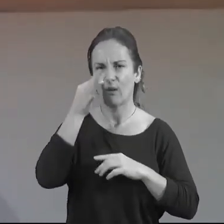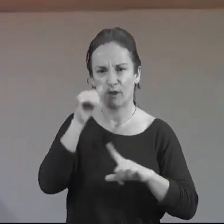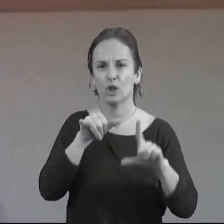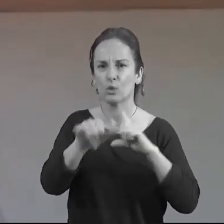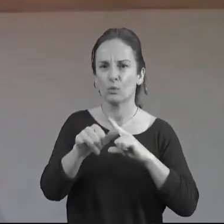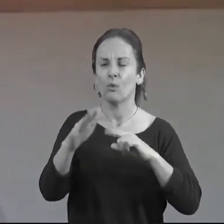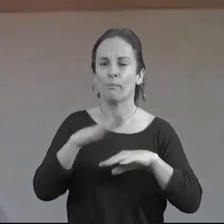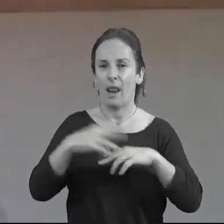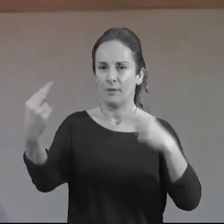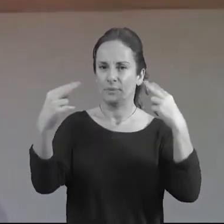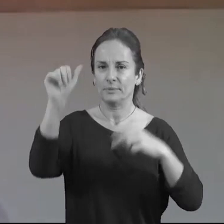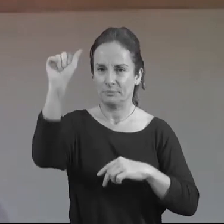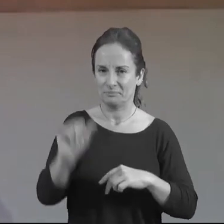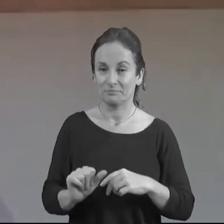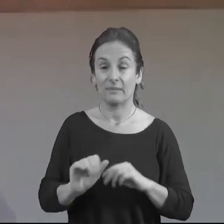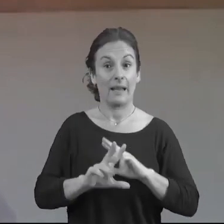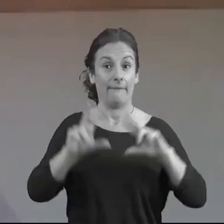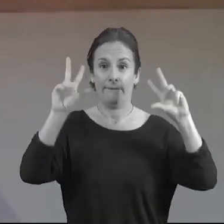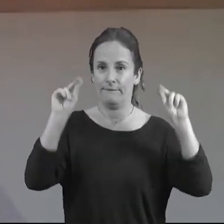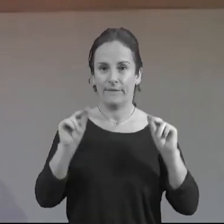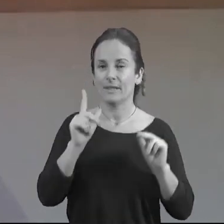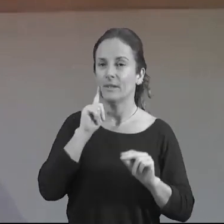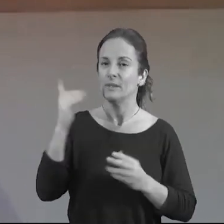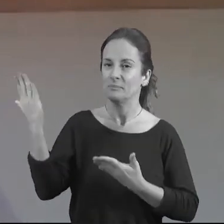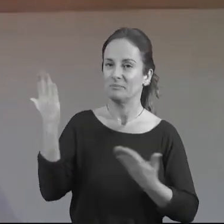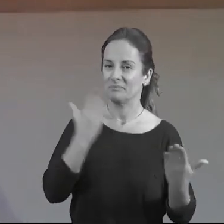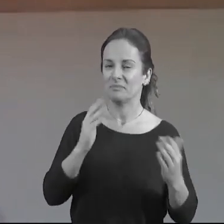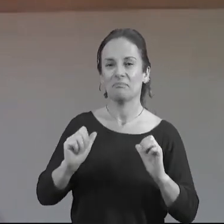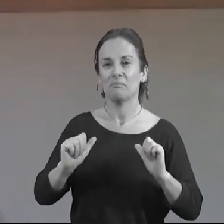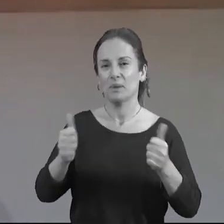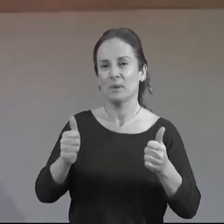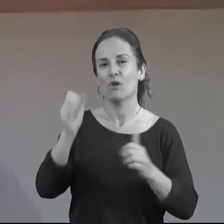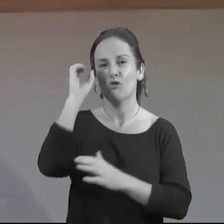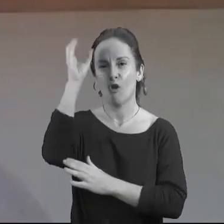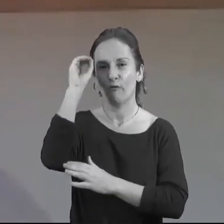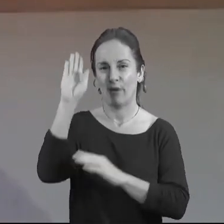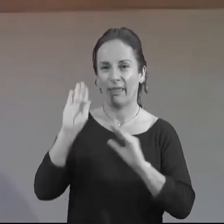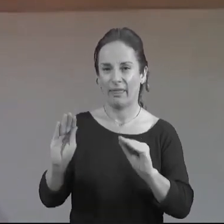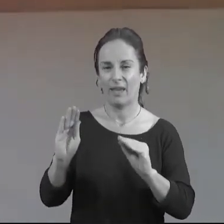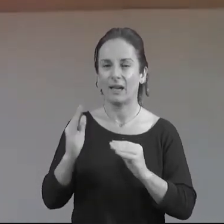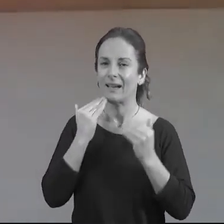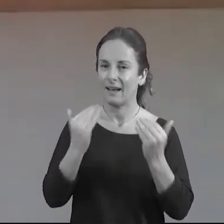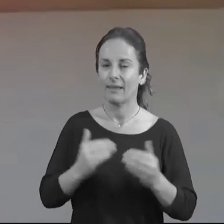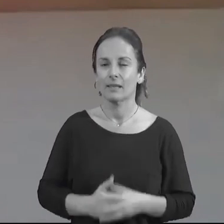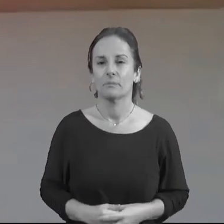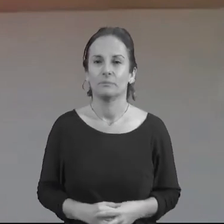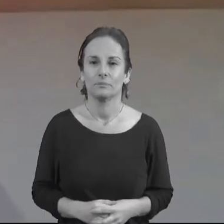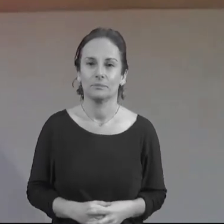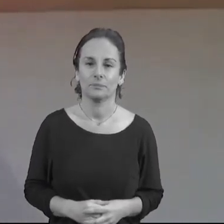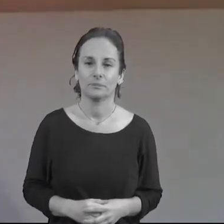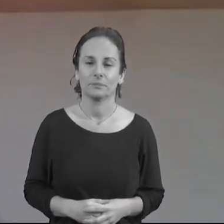gracias, pues te paso la palabra para que empieces tu conferencia. Gracias. Bueno,